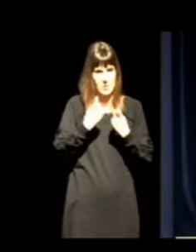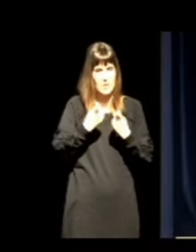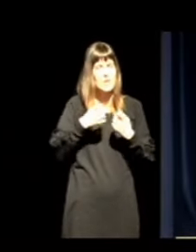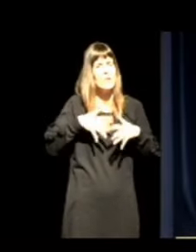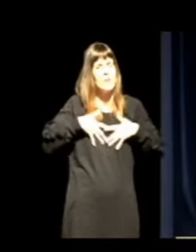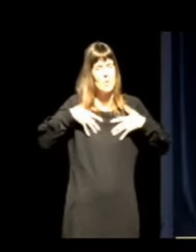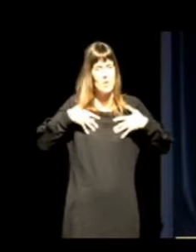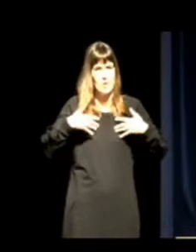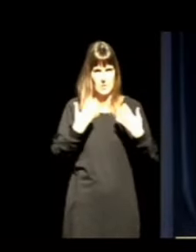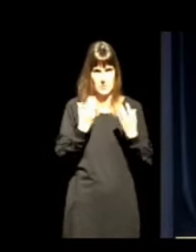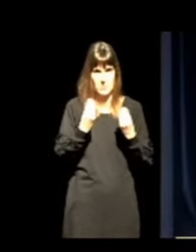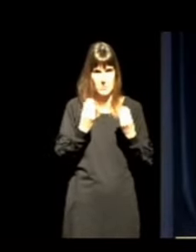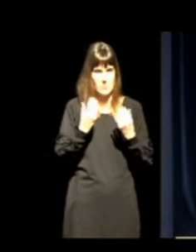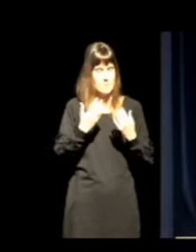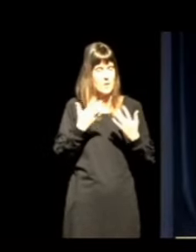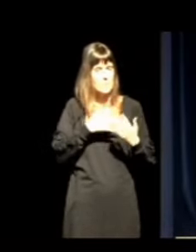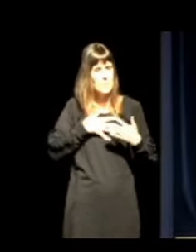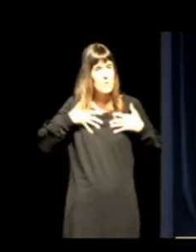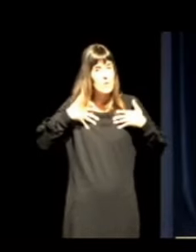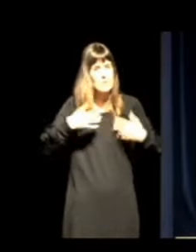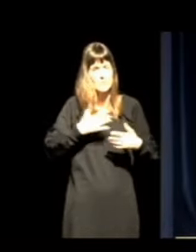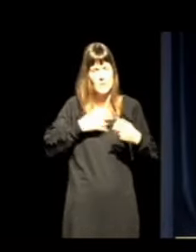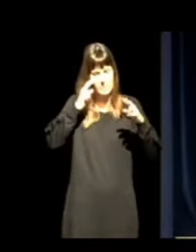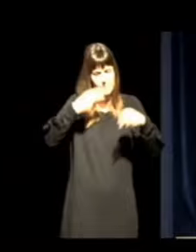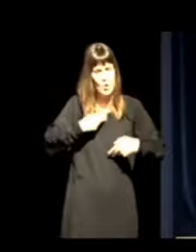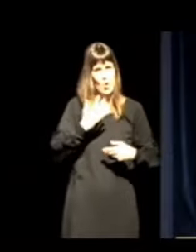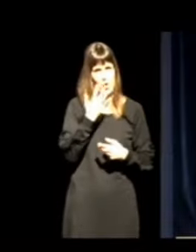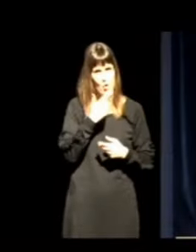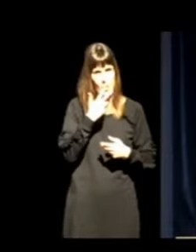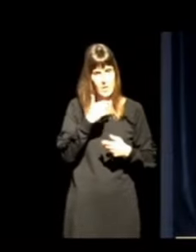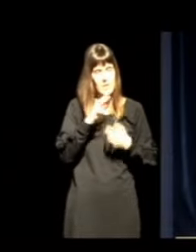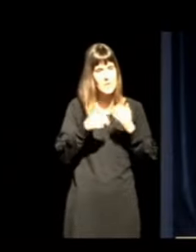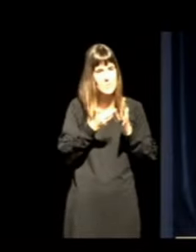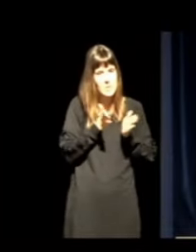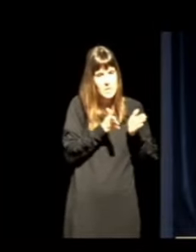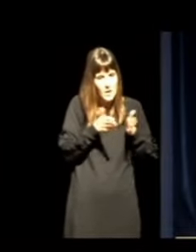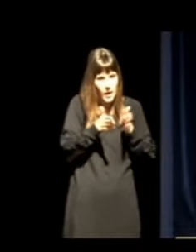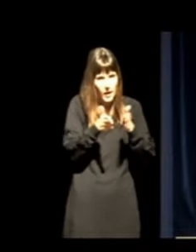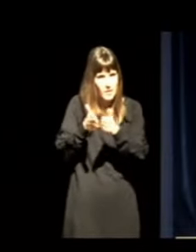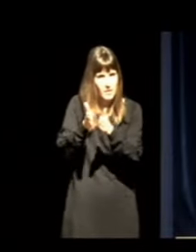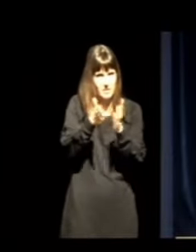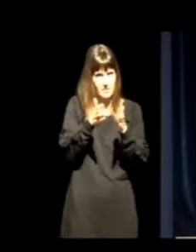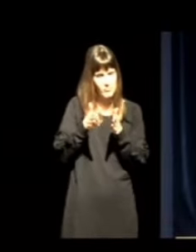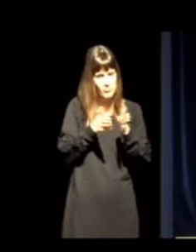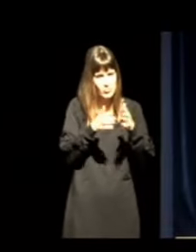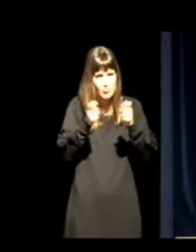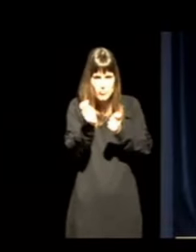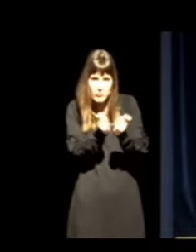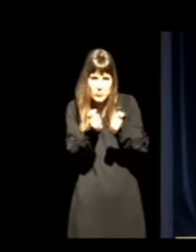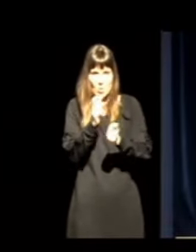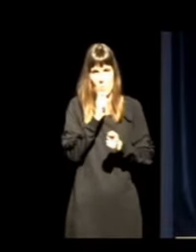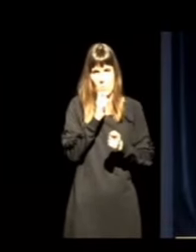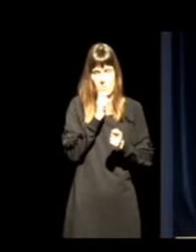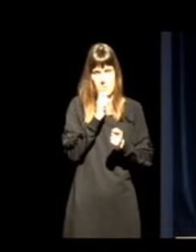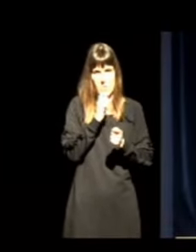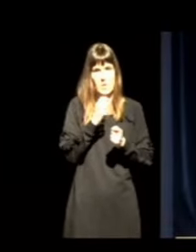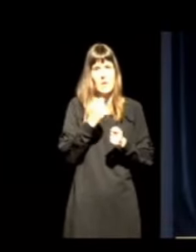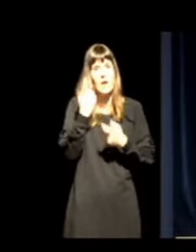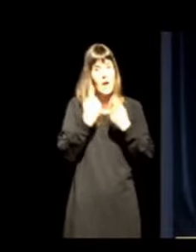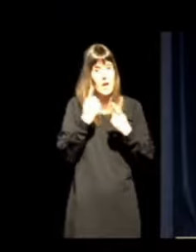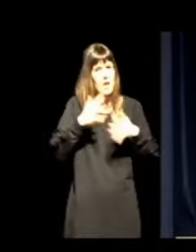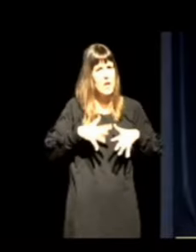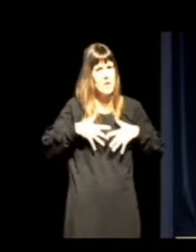y canalizarlas. Eso es una cosa muy importante, lo enseño siempre, porque hay